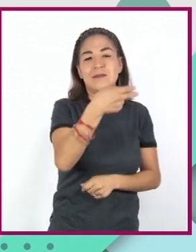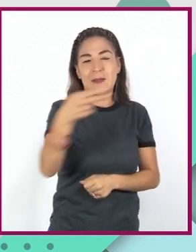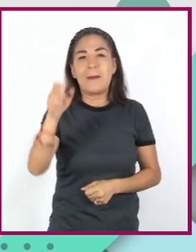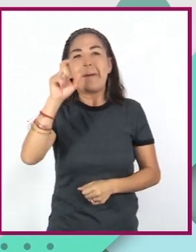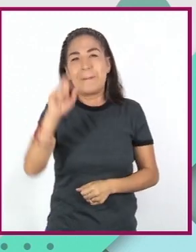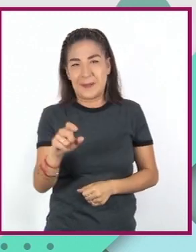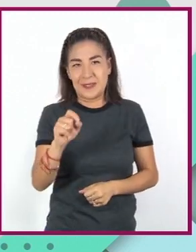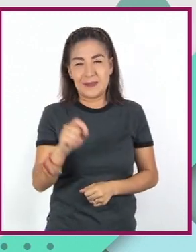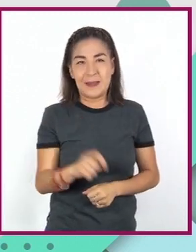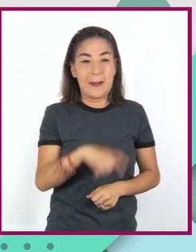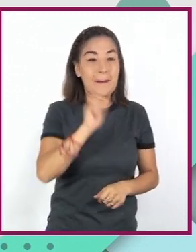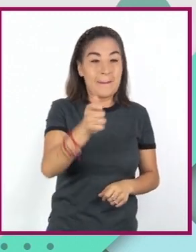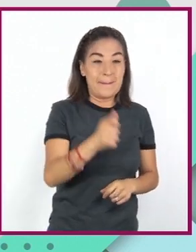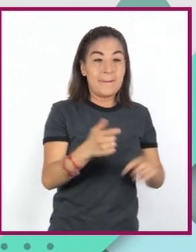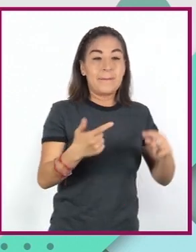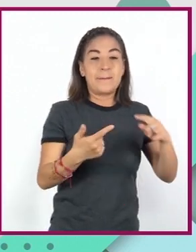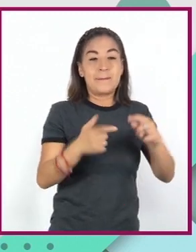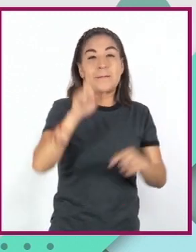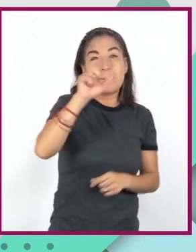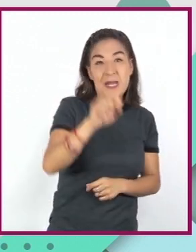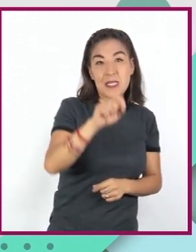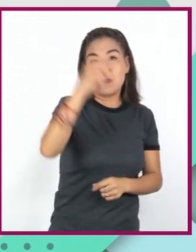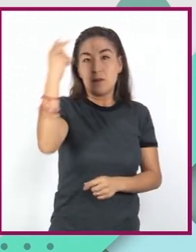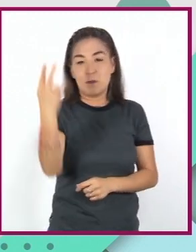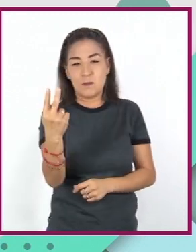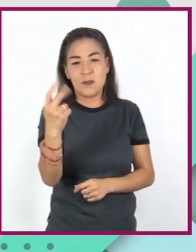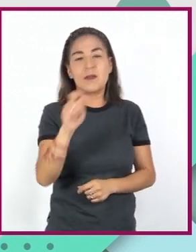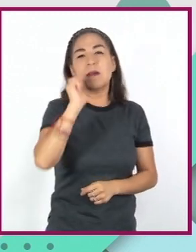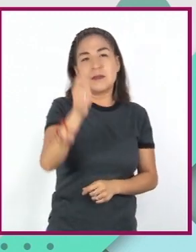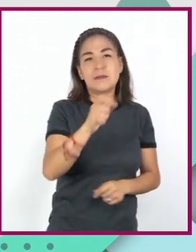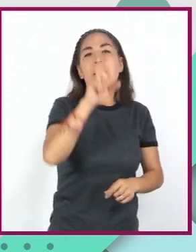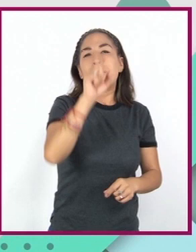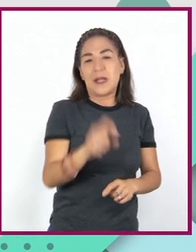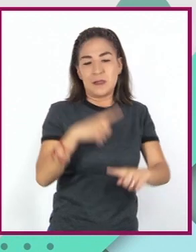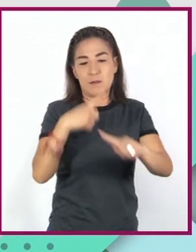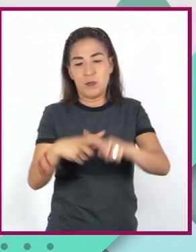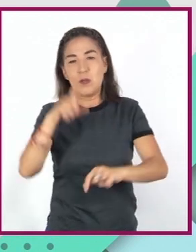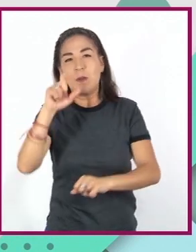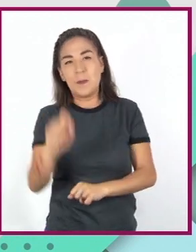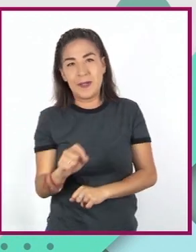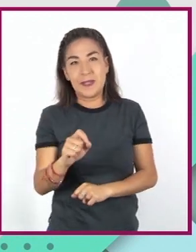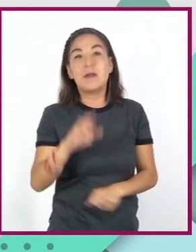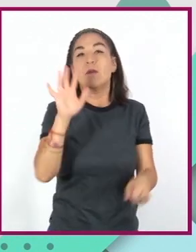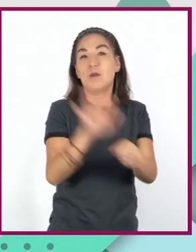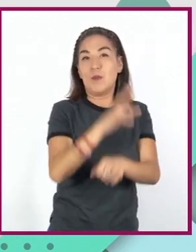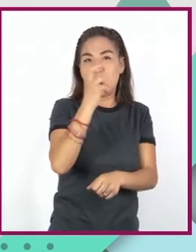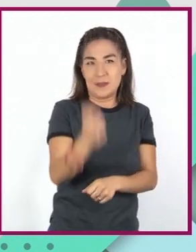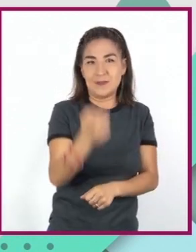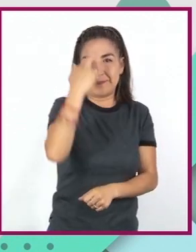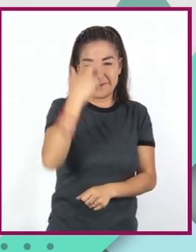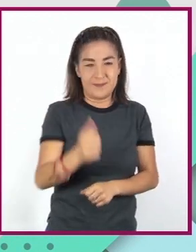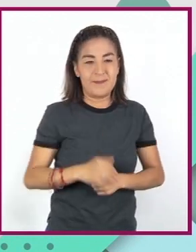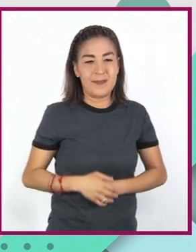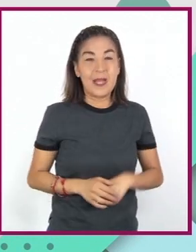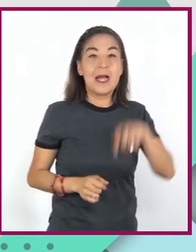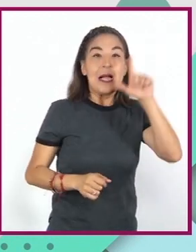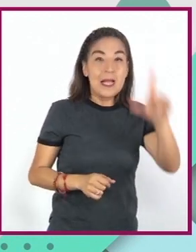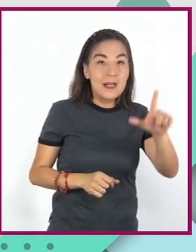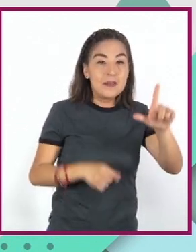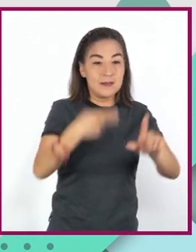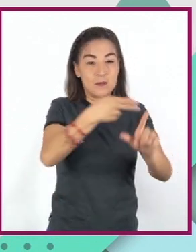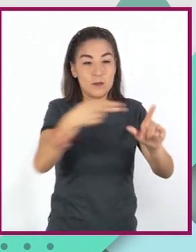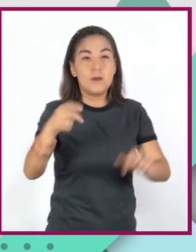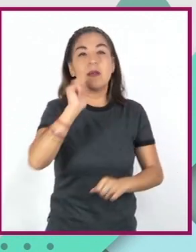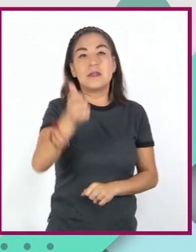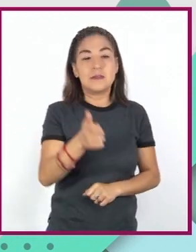Entonces, 20 al cuadrado es igual a 20 por 20. Por lo tanto, el lado del cuadrado